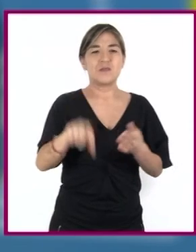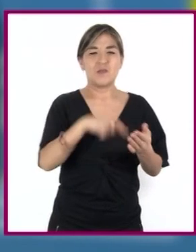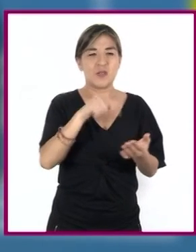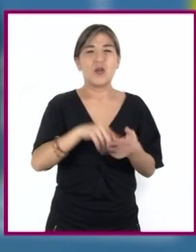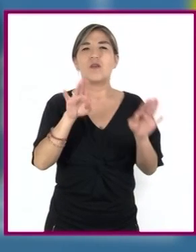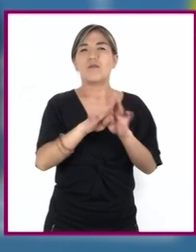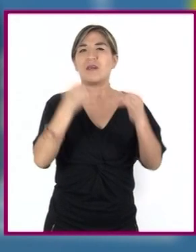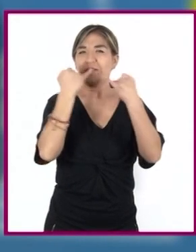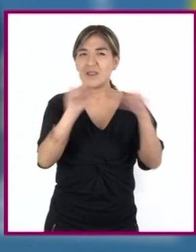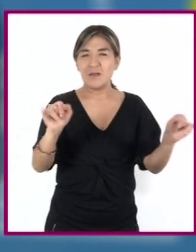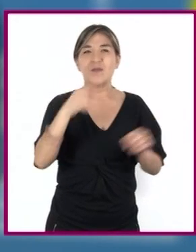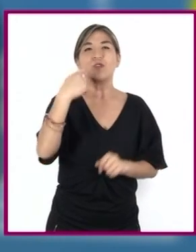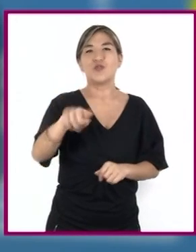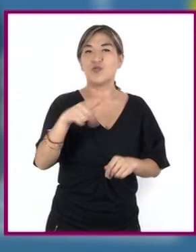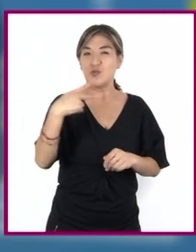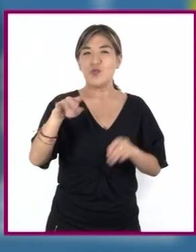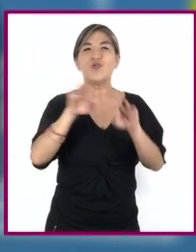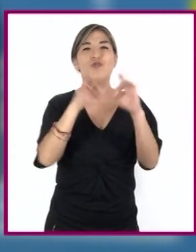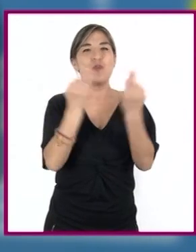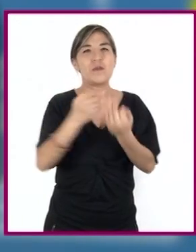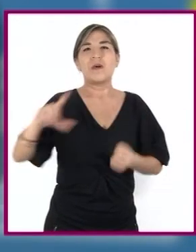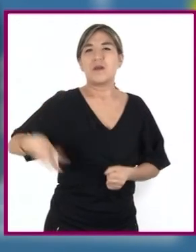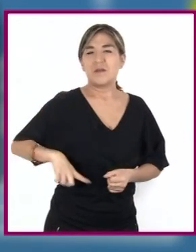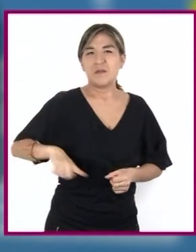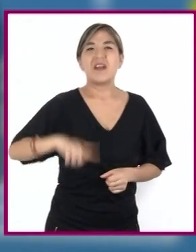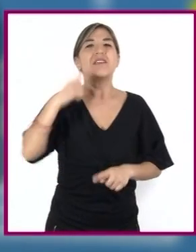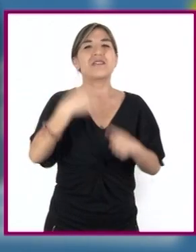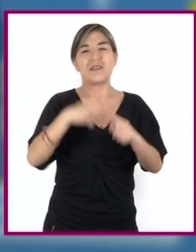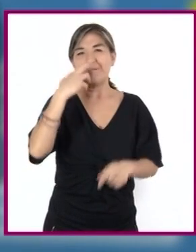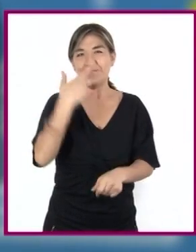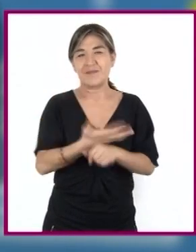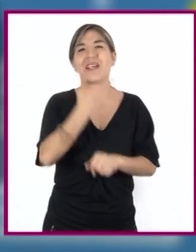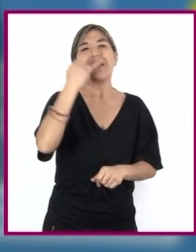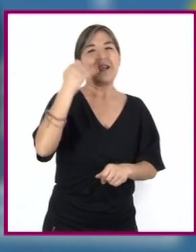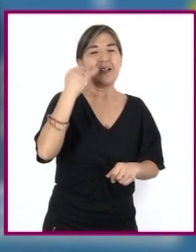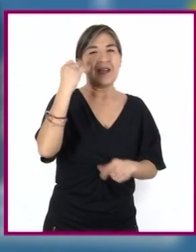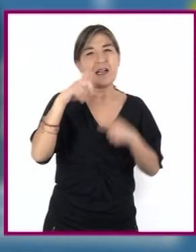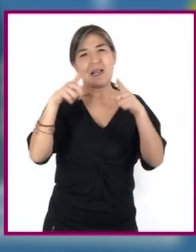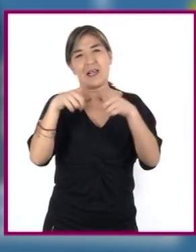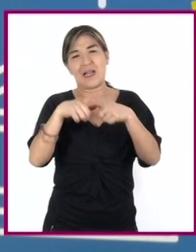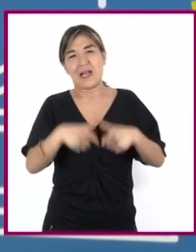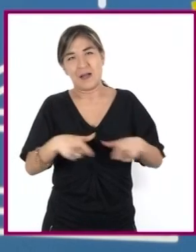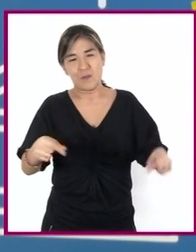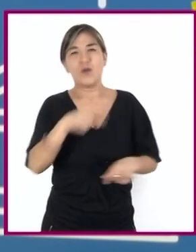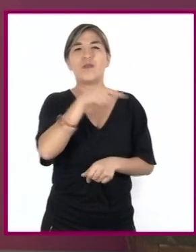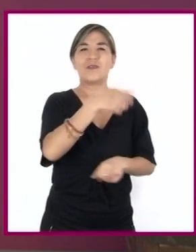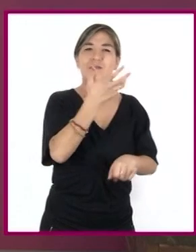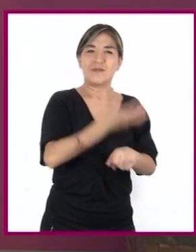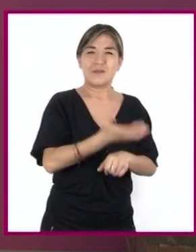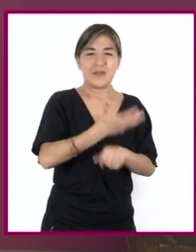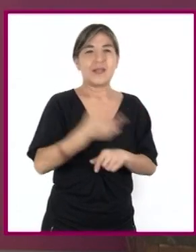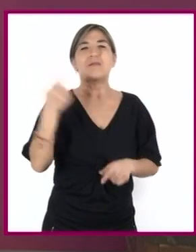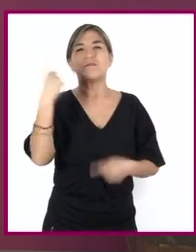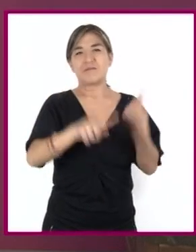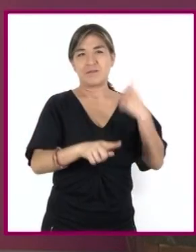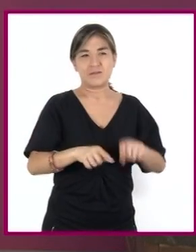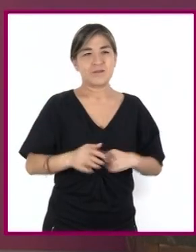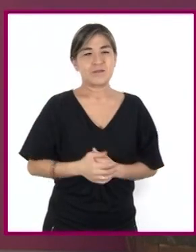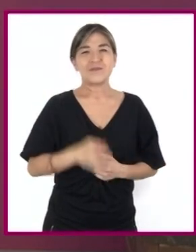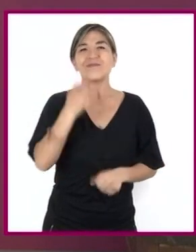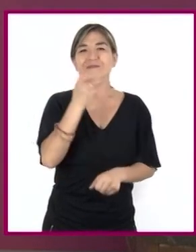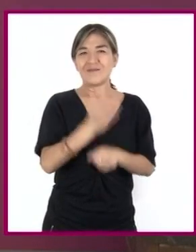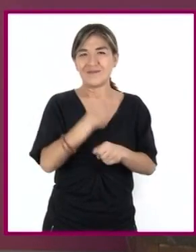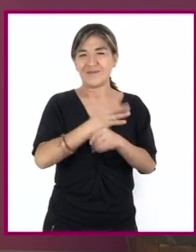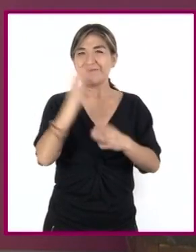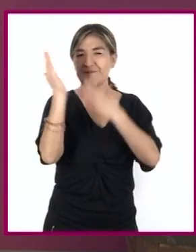y modos de gobierno a manos de Japón y Estados Unidos de América, respectivamente. Como estudiamos,